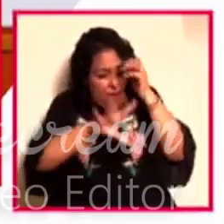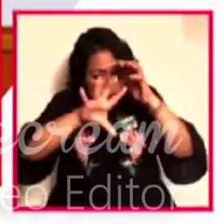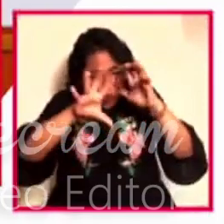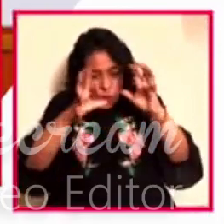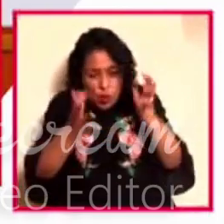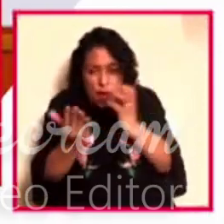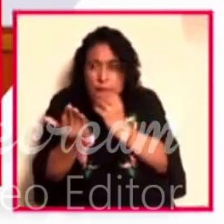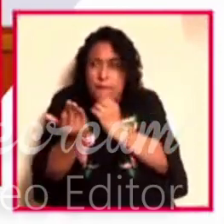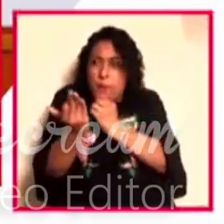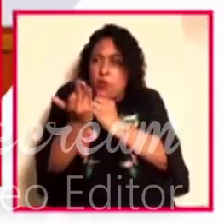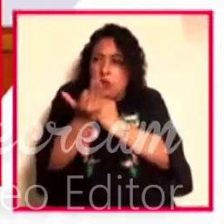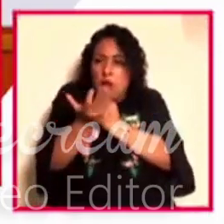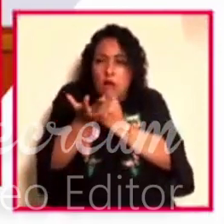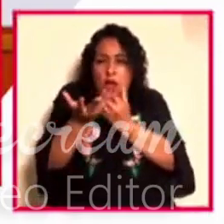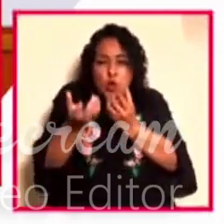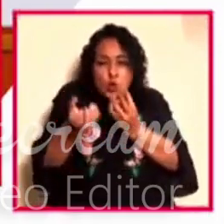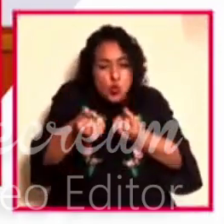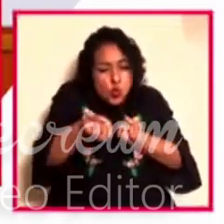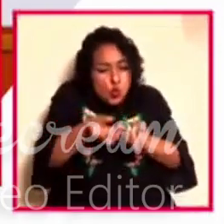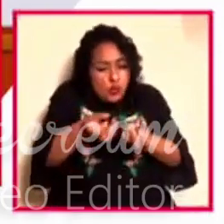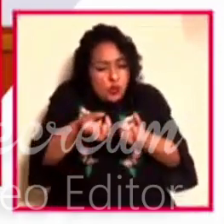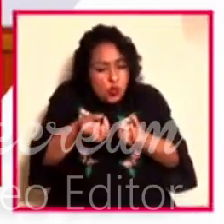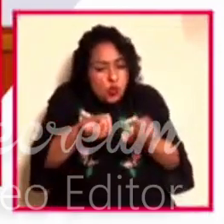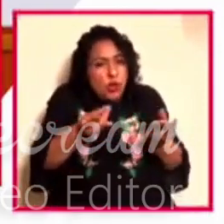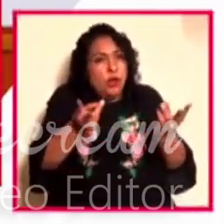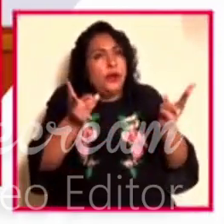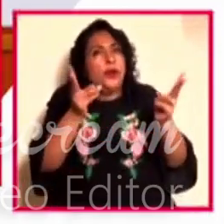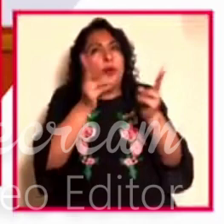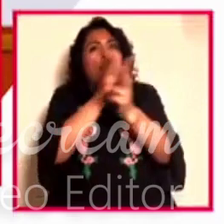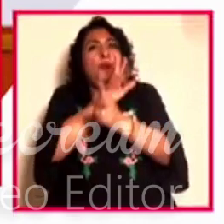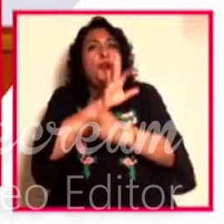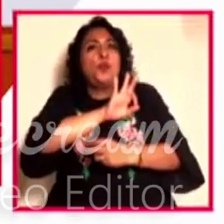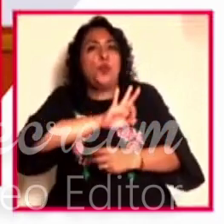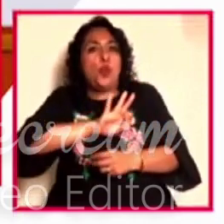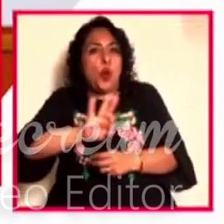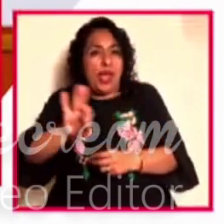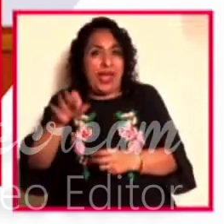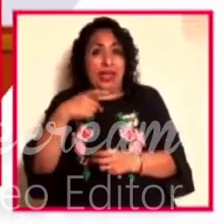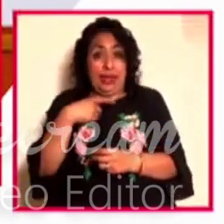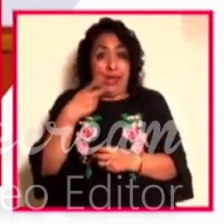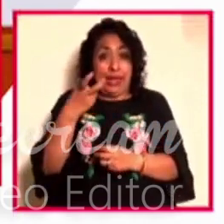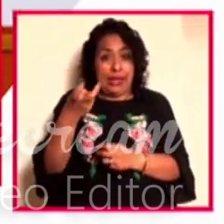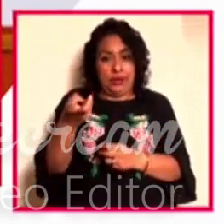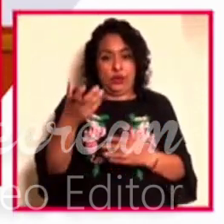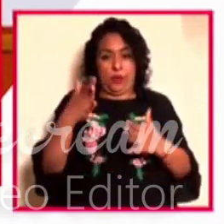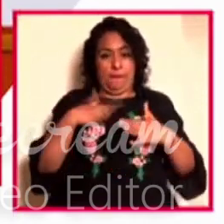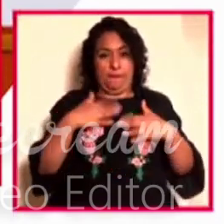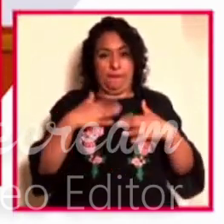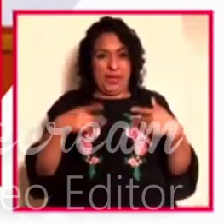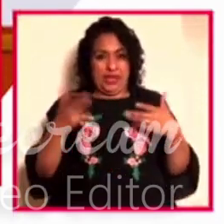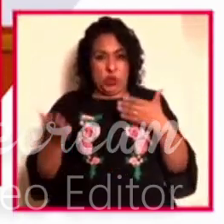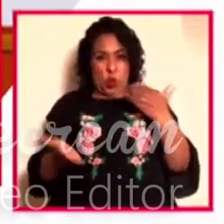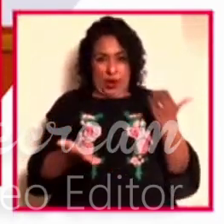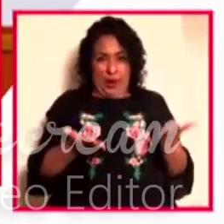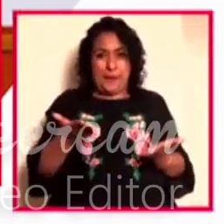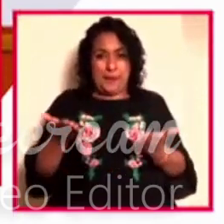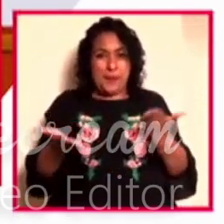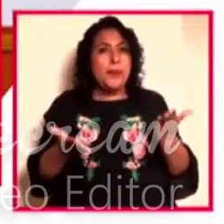pero te nutre y te deja respirar, ¿no? Y ahí uno como bailarín puede realmente